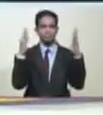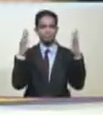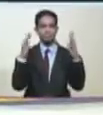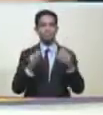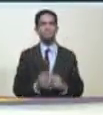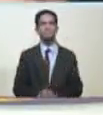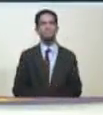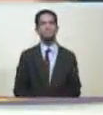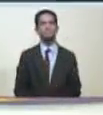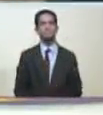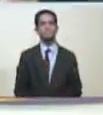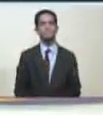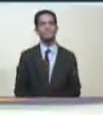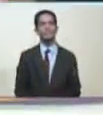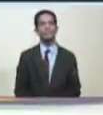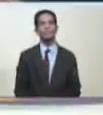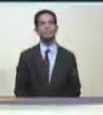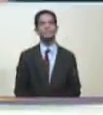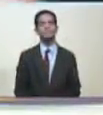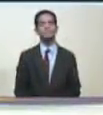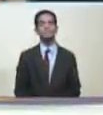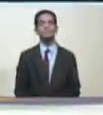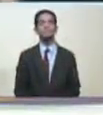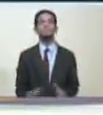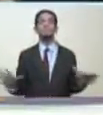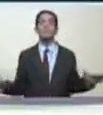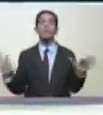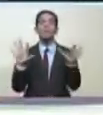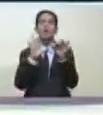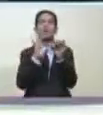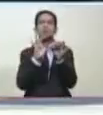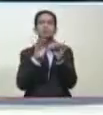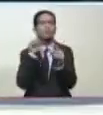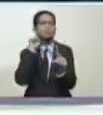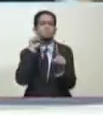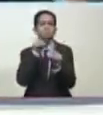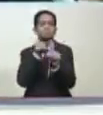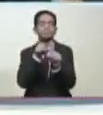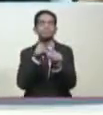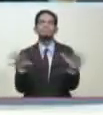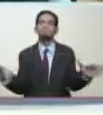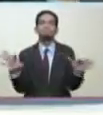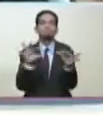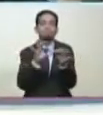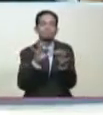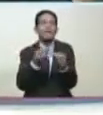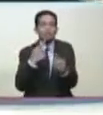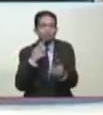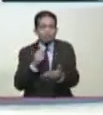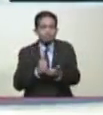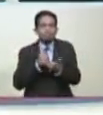Por la dignidad, por la unión, por la independencia nacional, lo hago.